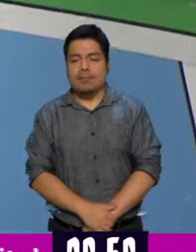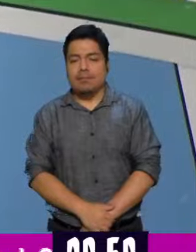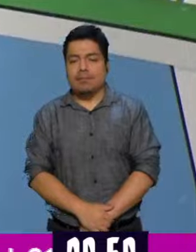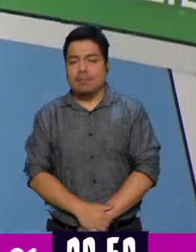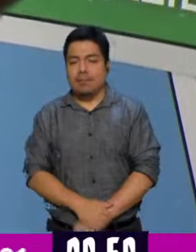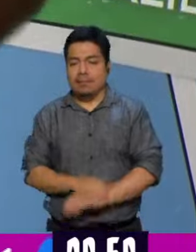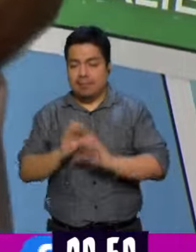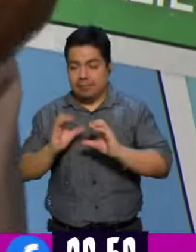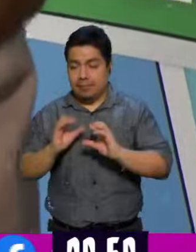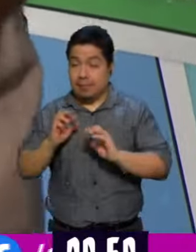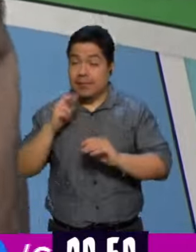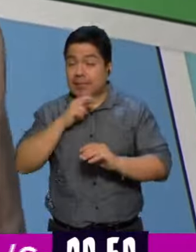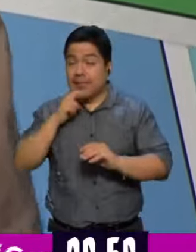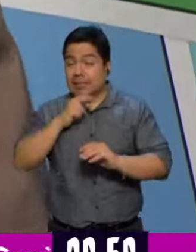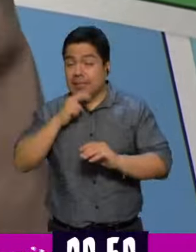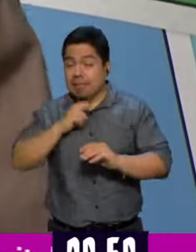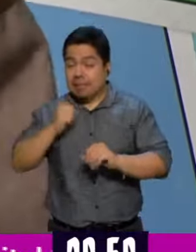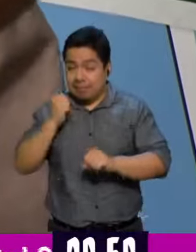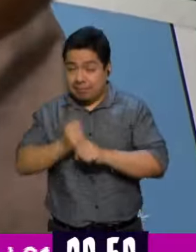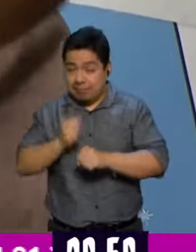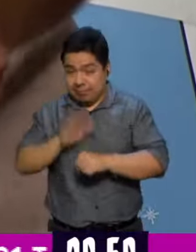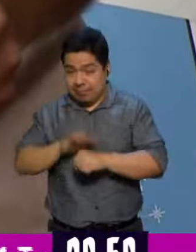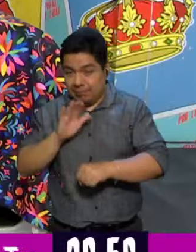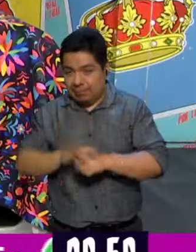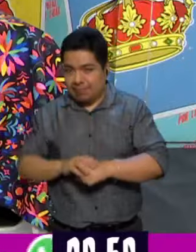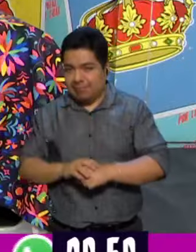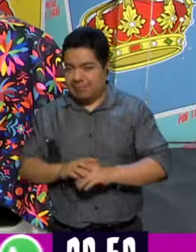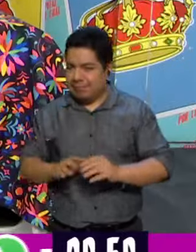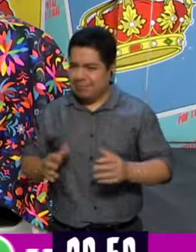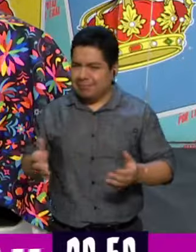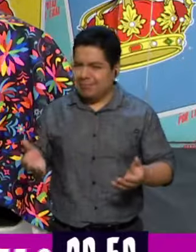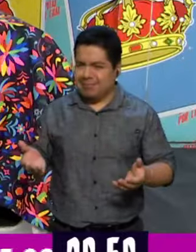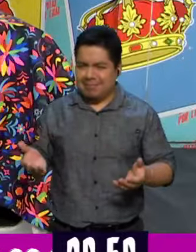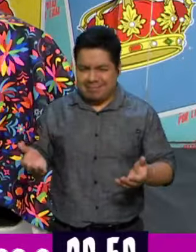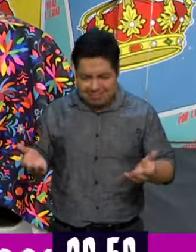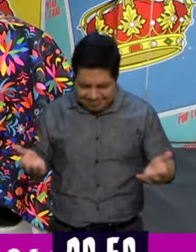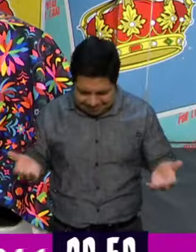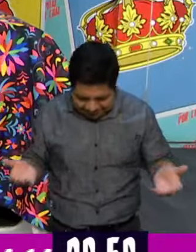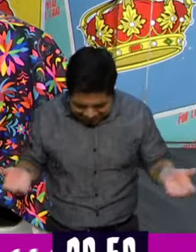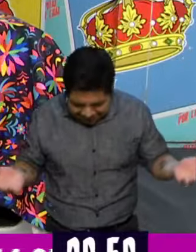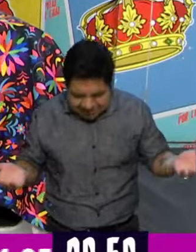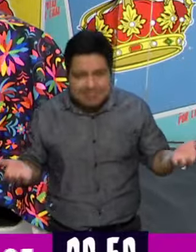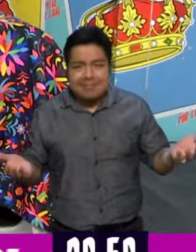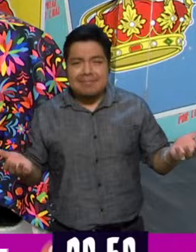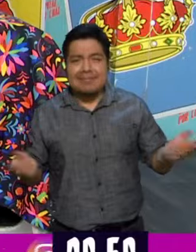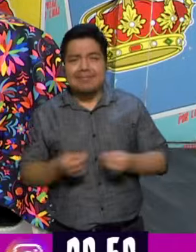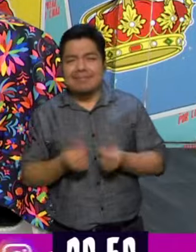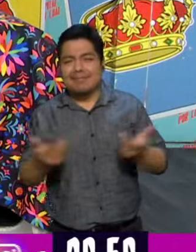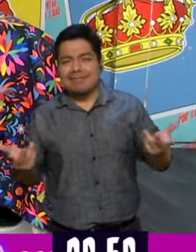Hay que más rápido. Más duro. Más. No, espérate. Está haciendo un reguero, maestro.